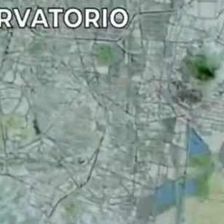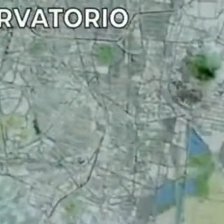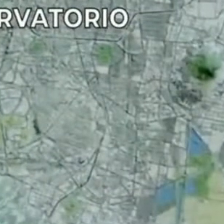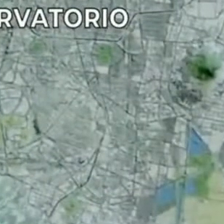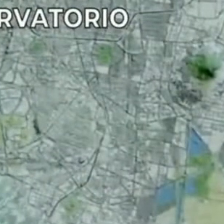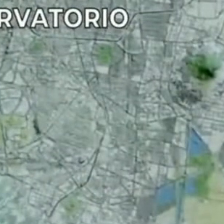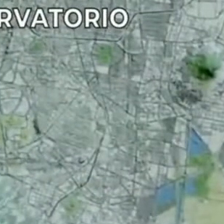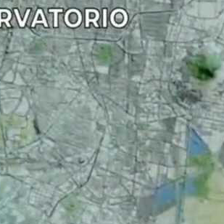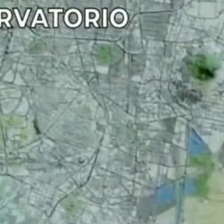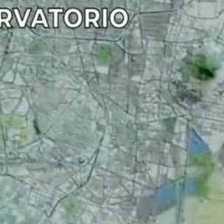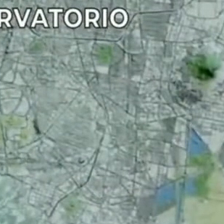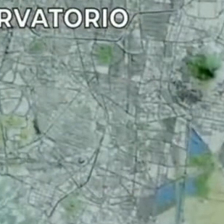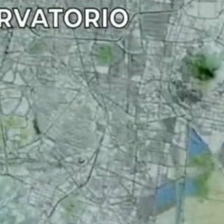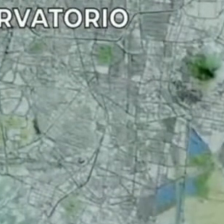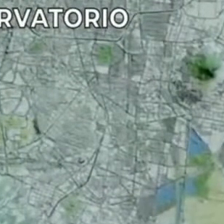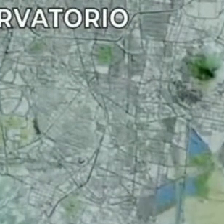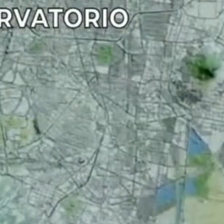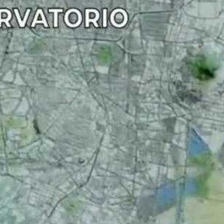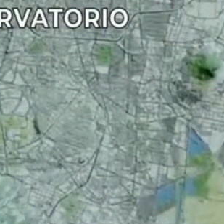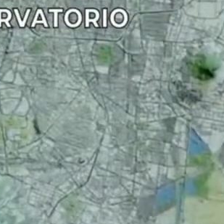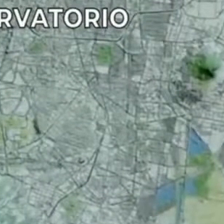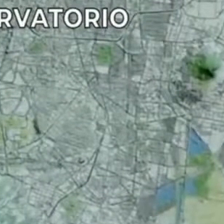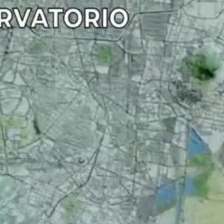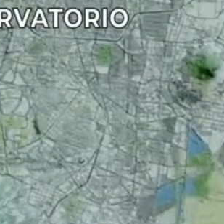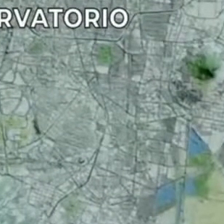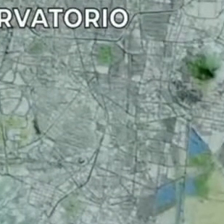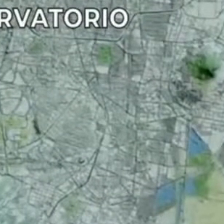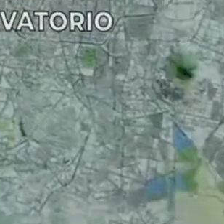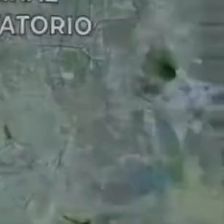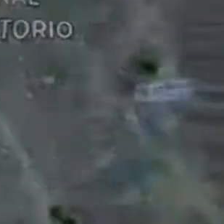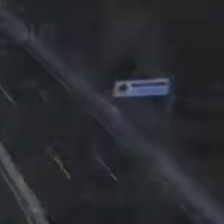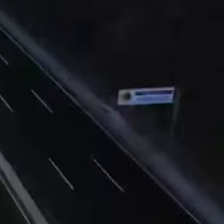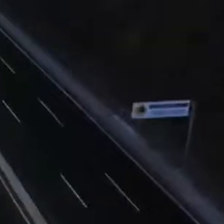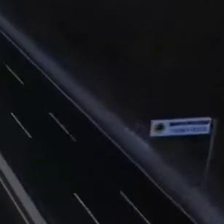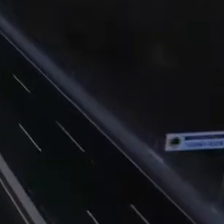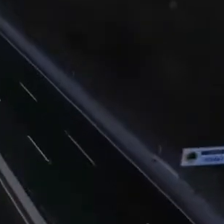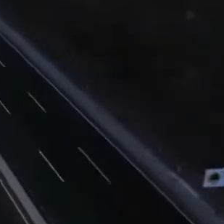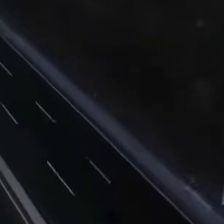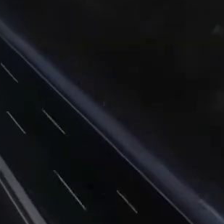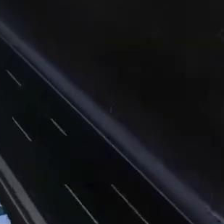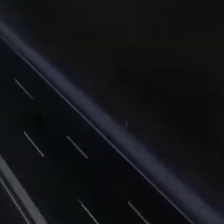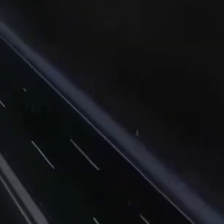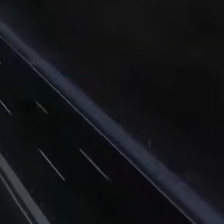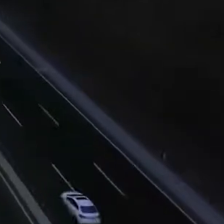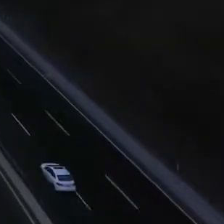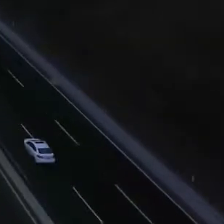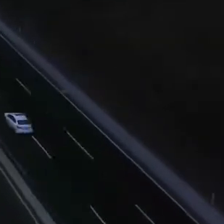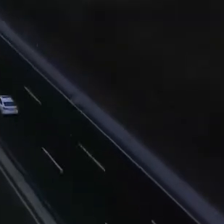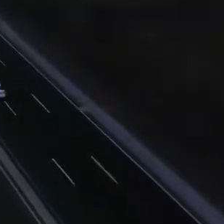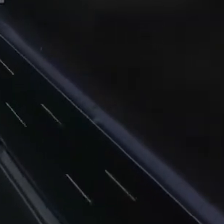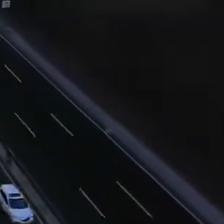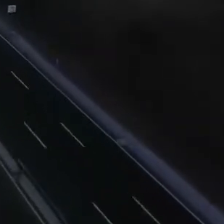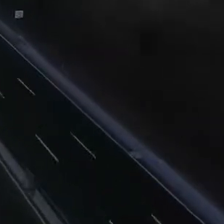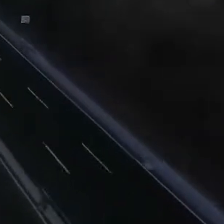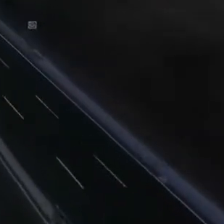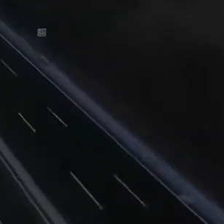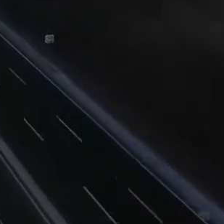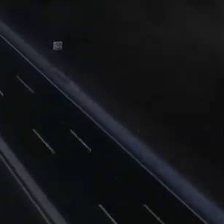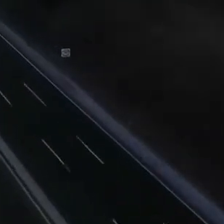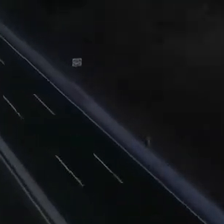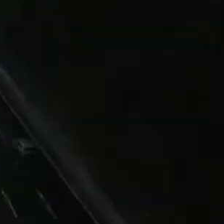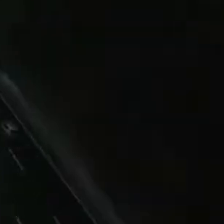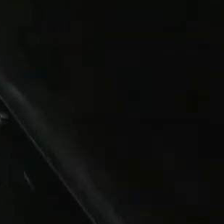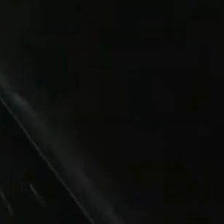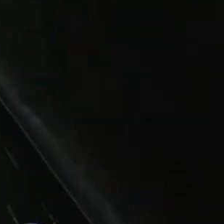17 kilómetros. Avance a la fecha 52.5%. Frente 2, Carretera Federal. Se terminaron los montajes